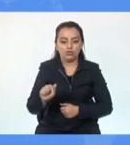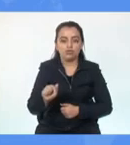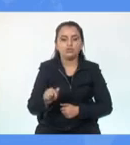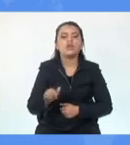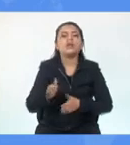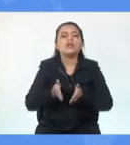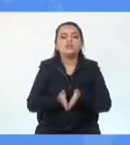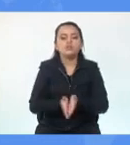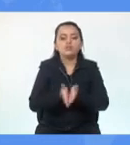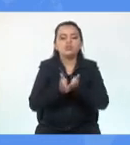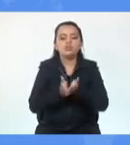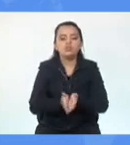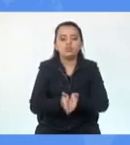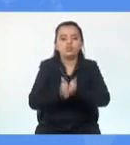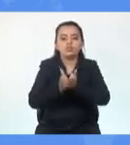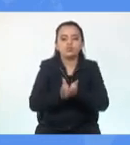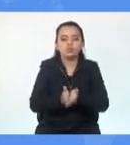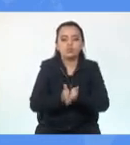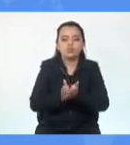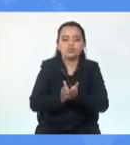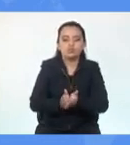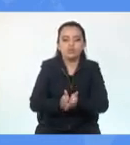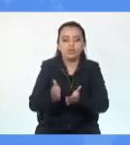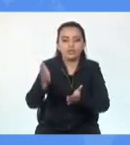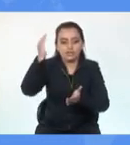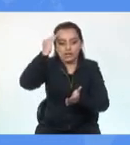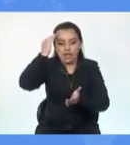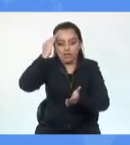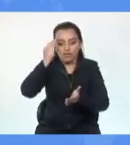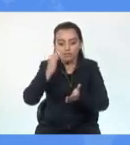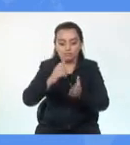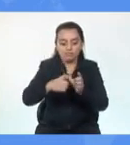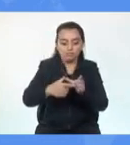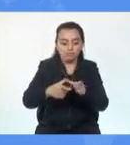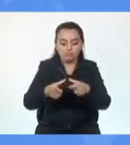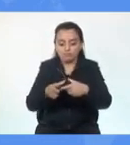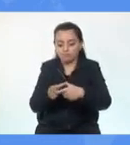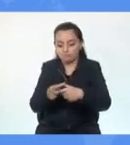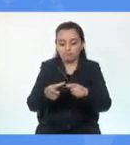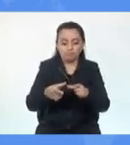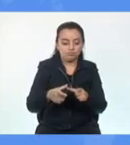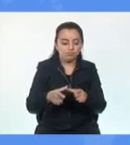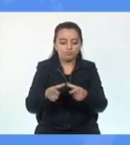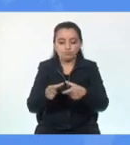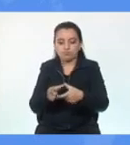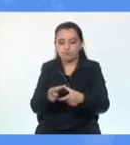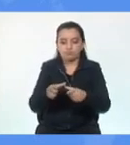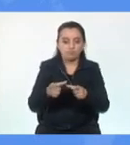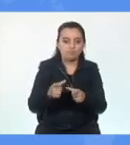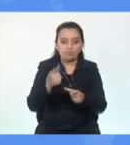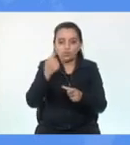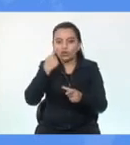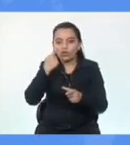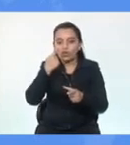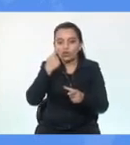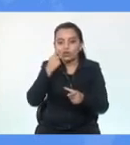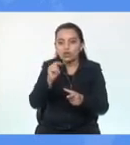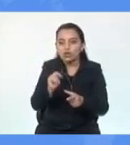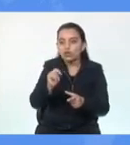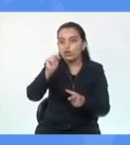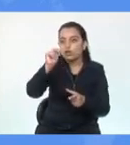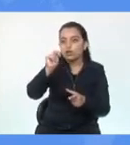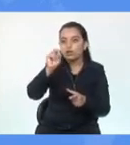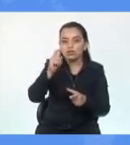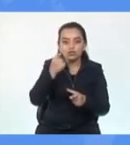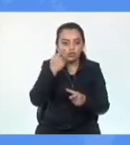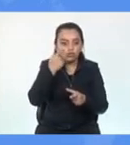La Rosa de los Vientos es un instrumento que durante siglos ha sido de gran utilidad para los navegantes y